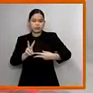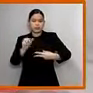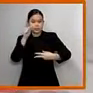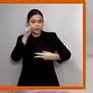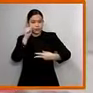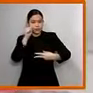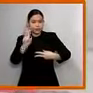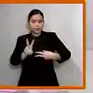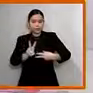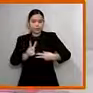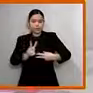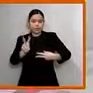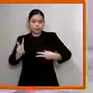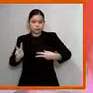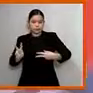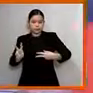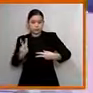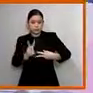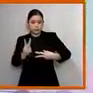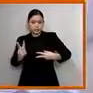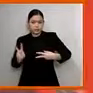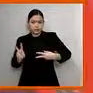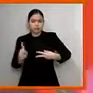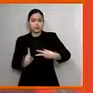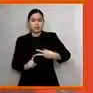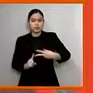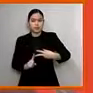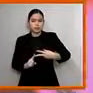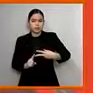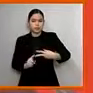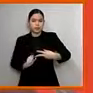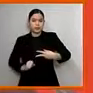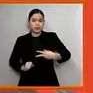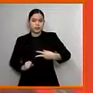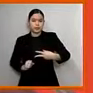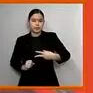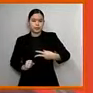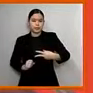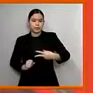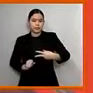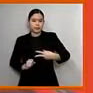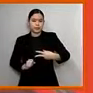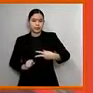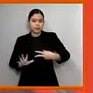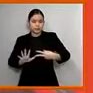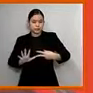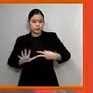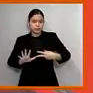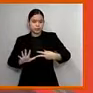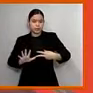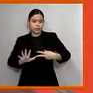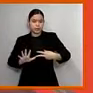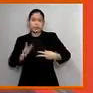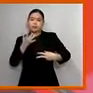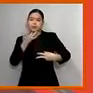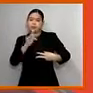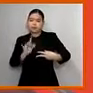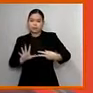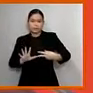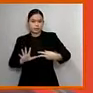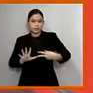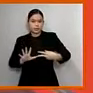Atentos. Dos, primer número ganador, 22. Conocemos el segundo número ganador, primer dígito, 5. Segundo dígito, suerte,